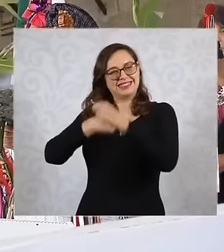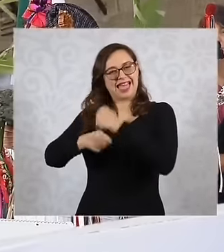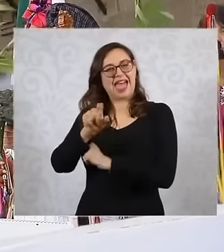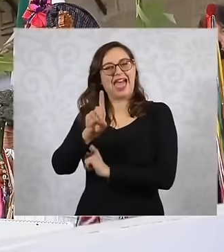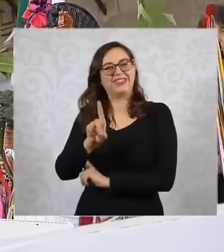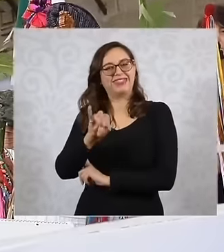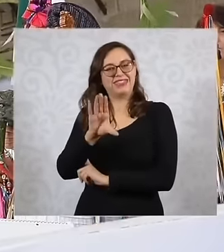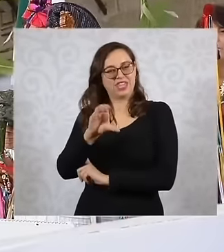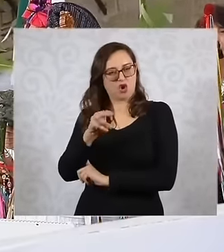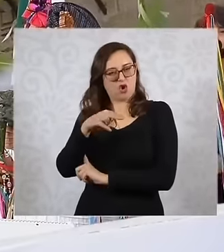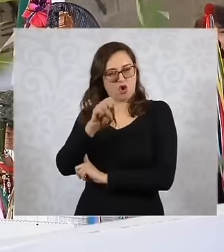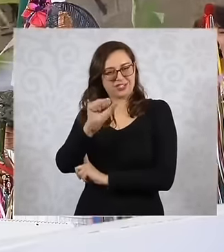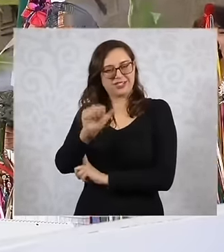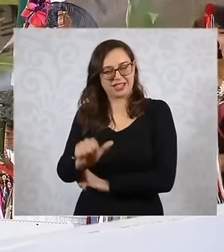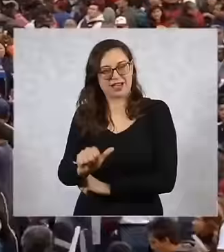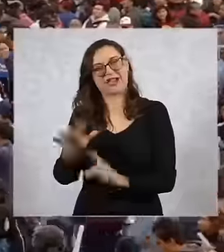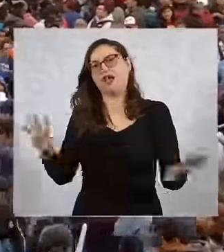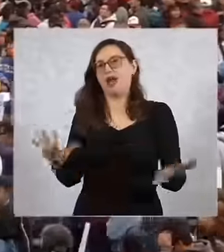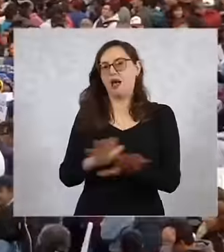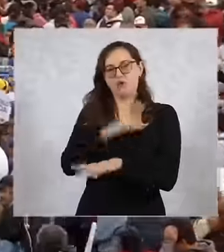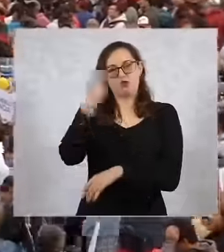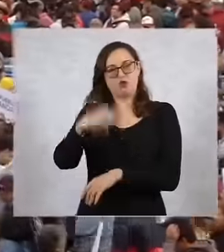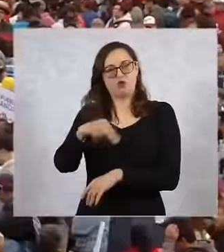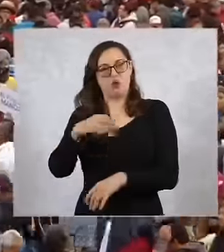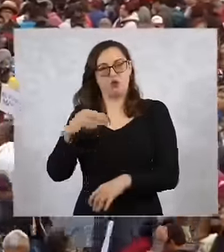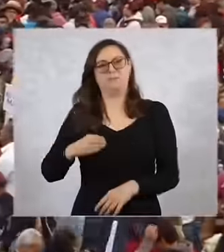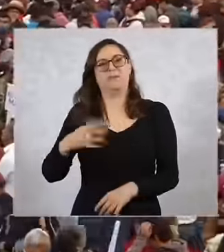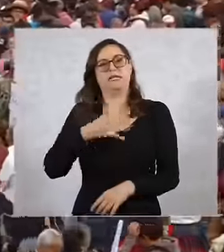Diconsa en todo el país.